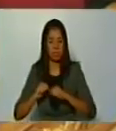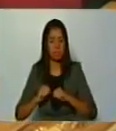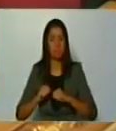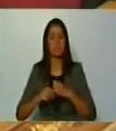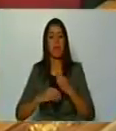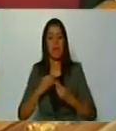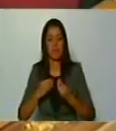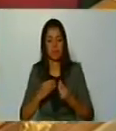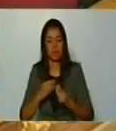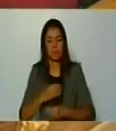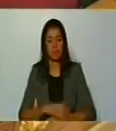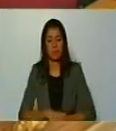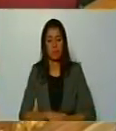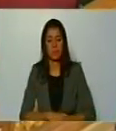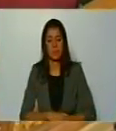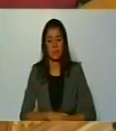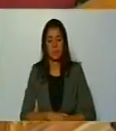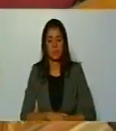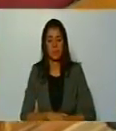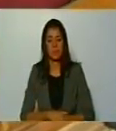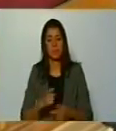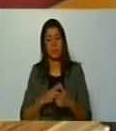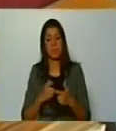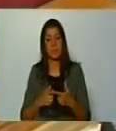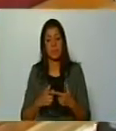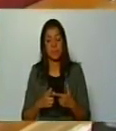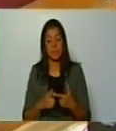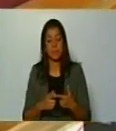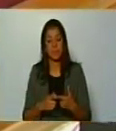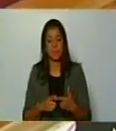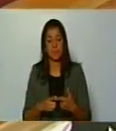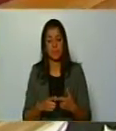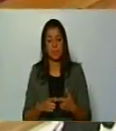punibles. Por lo tanto,